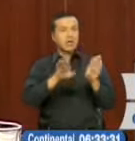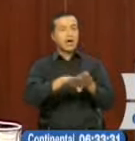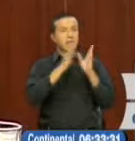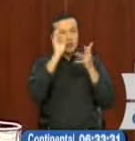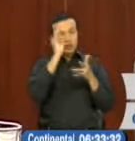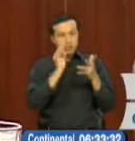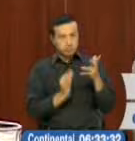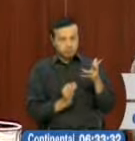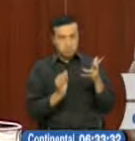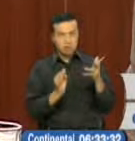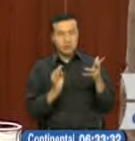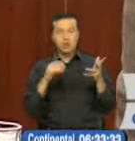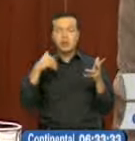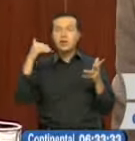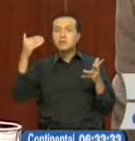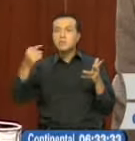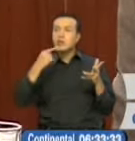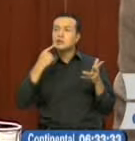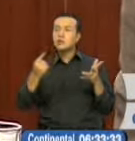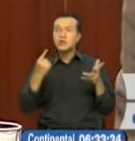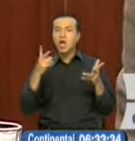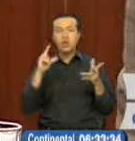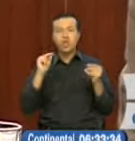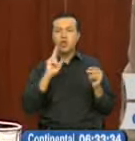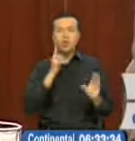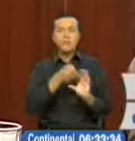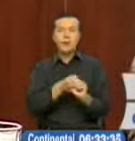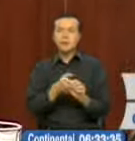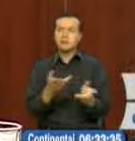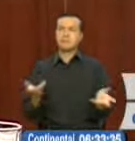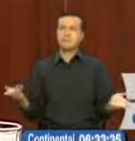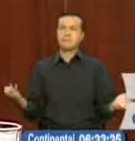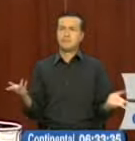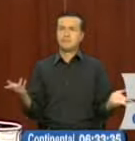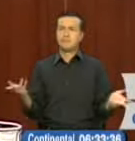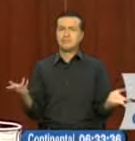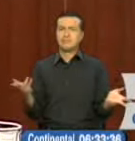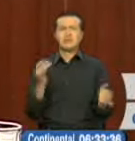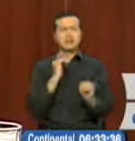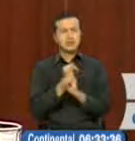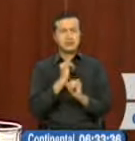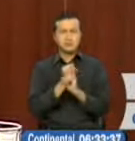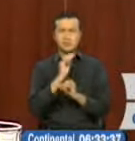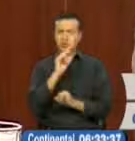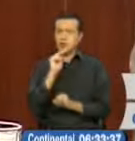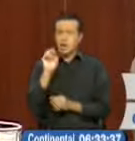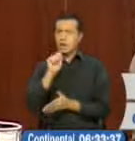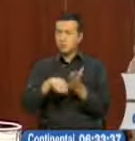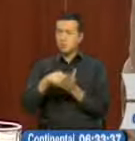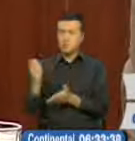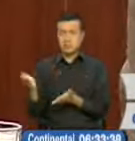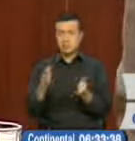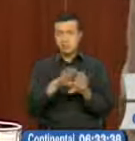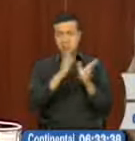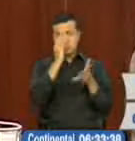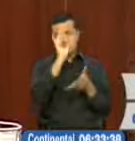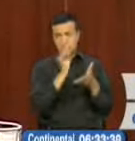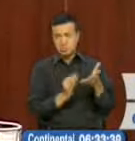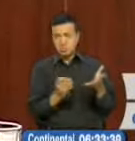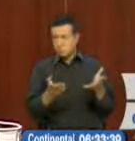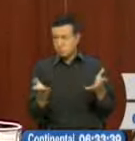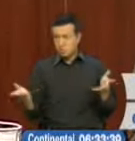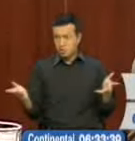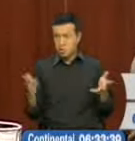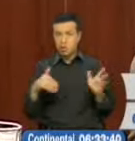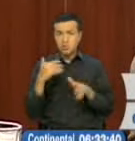y fundamenta su acción y que efectivamente la administración pública o la administración electoral le da paso al 100% de ese pedido